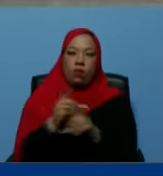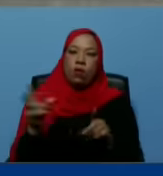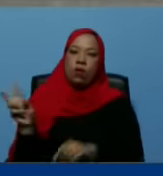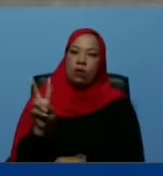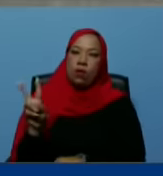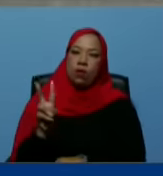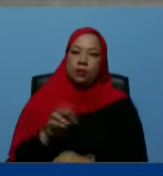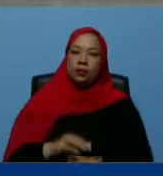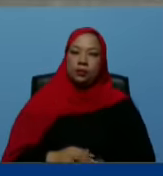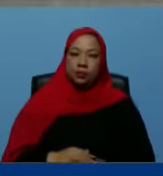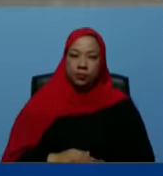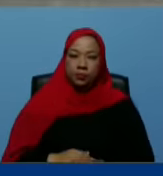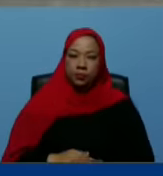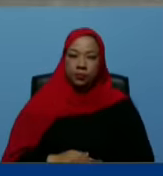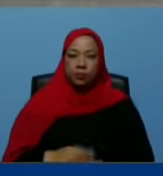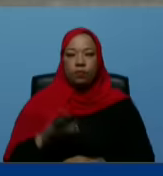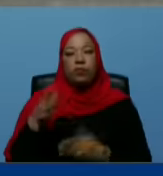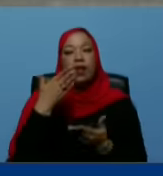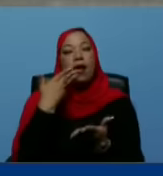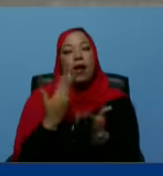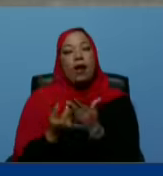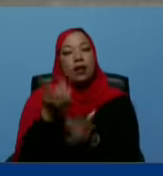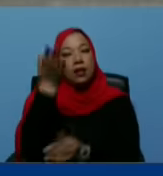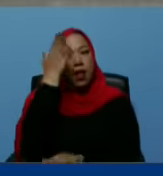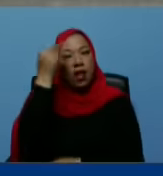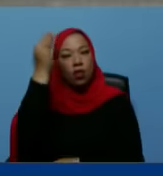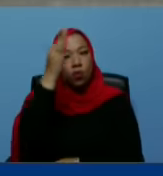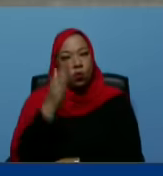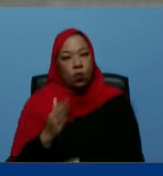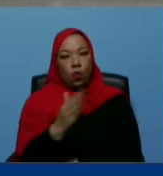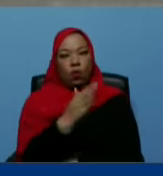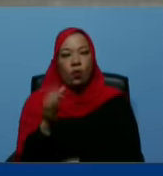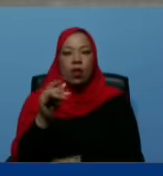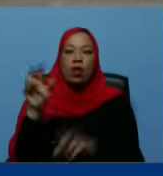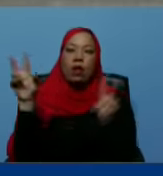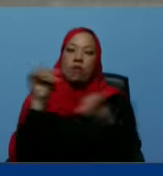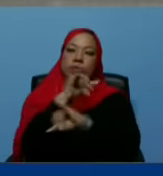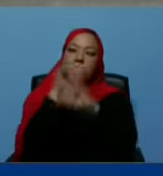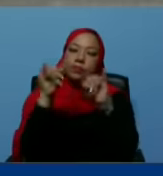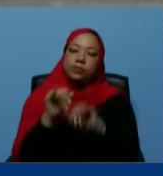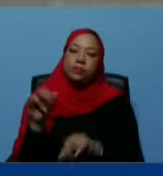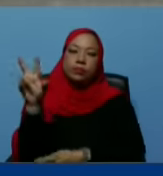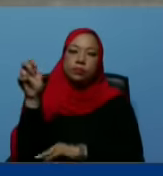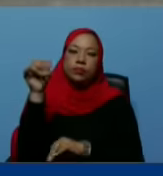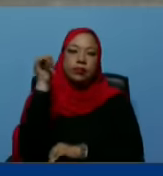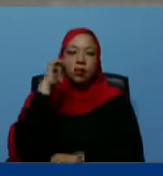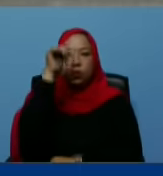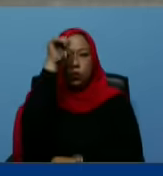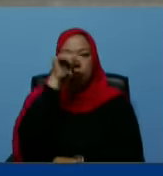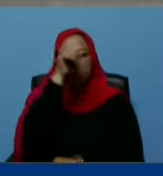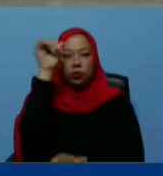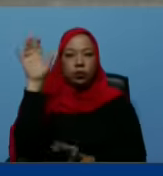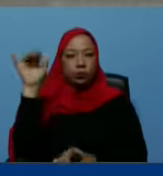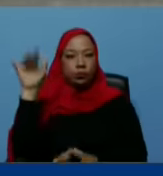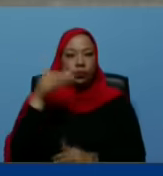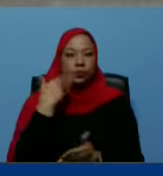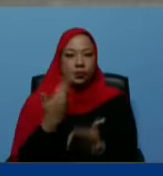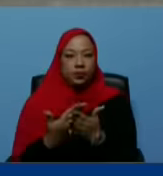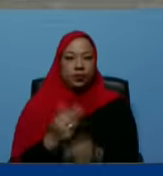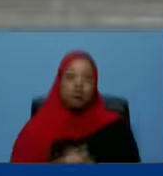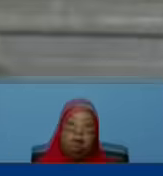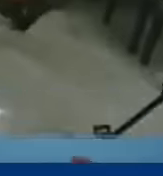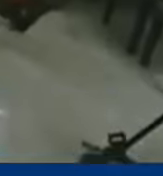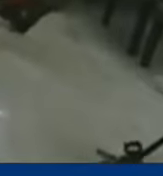directa. Y que Dios bendiga a nuestra patria. Feliz viernes en la noche, feliz fin de semana. Nos vemos pronto. Gracias.